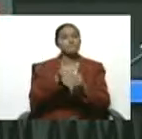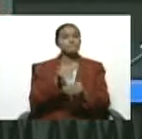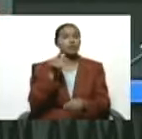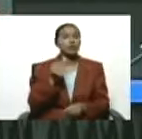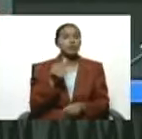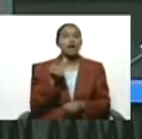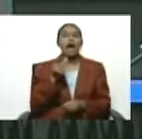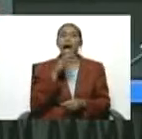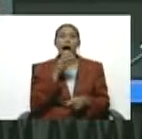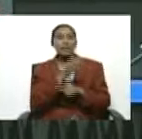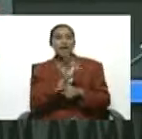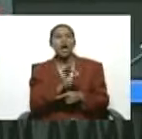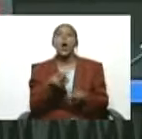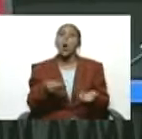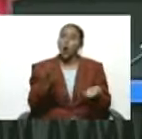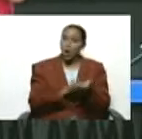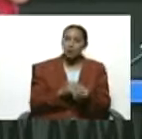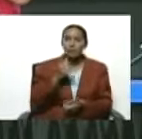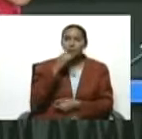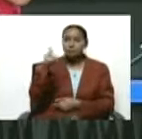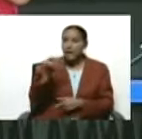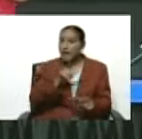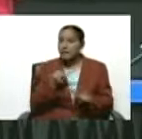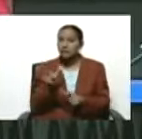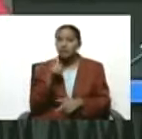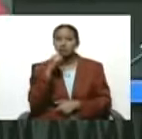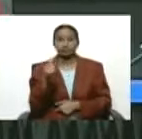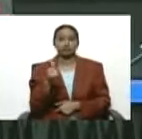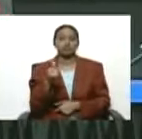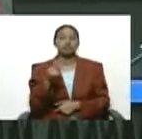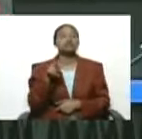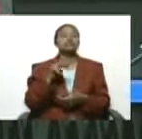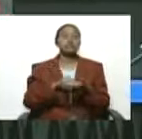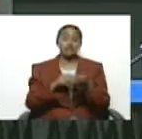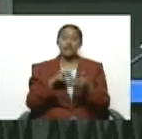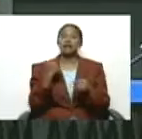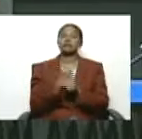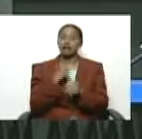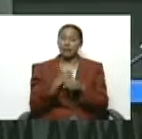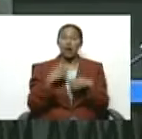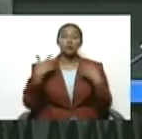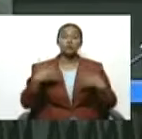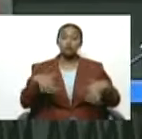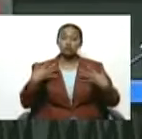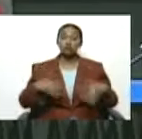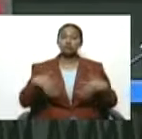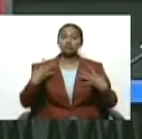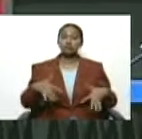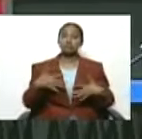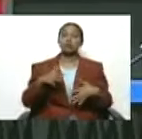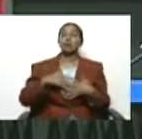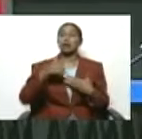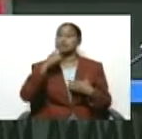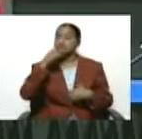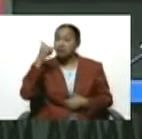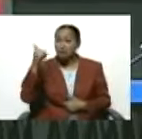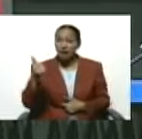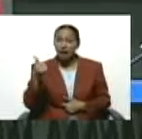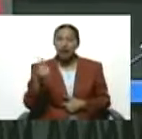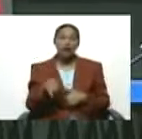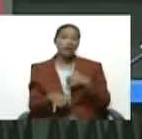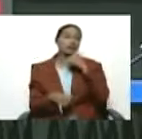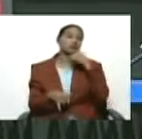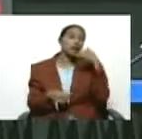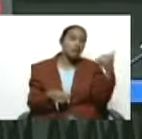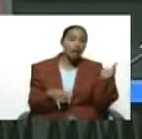llamar. Este trabajo, hermanos y hermanas, de contactar,